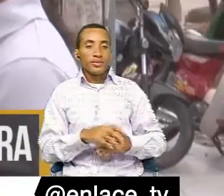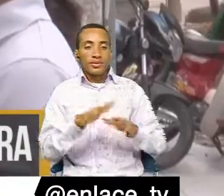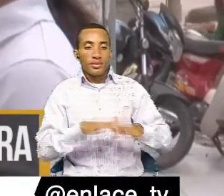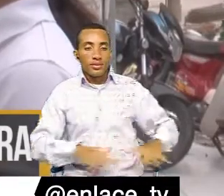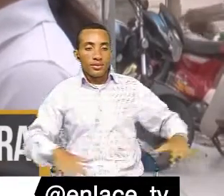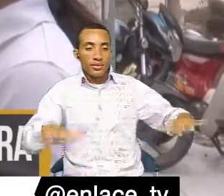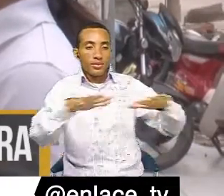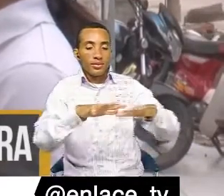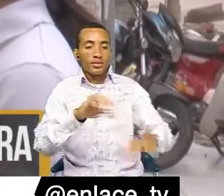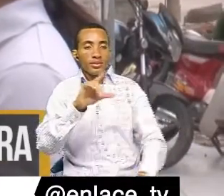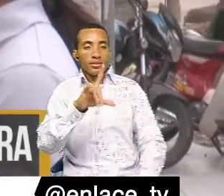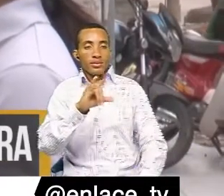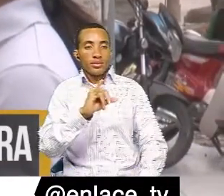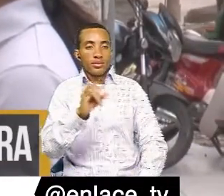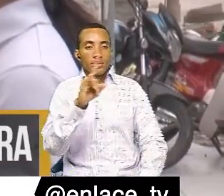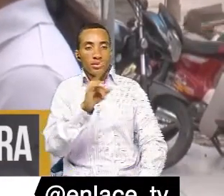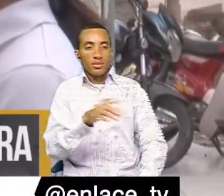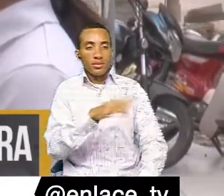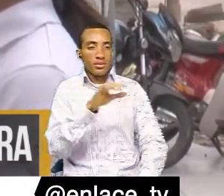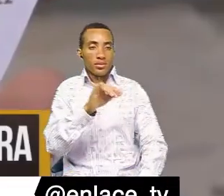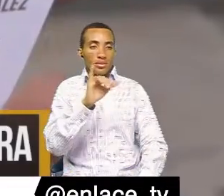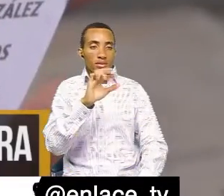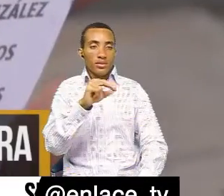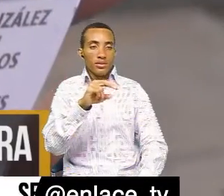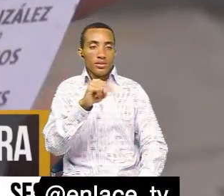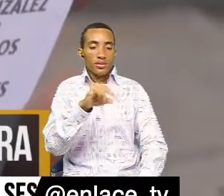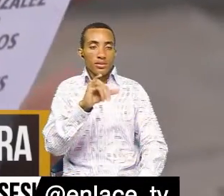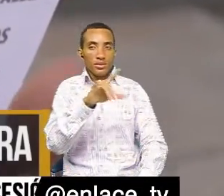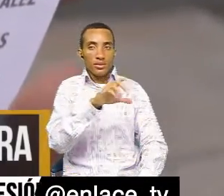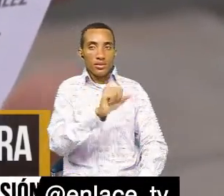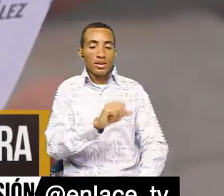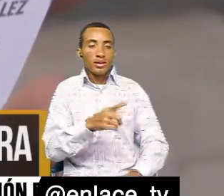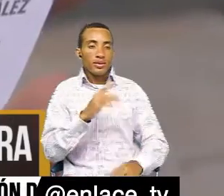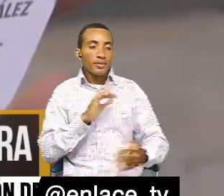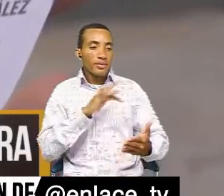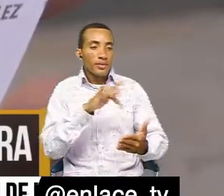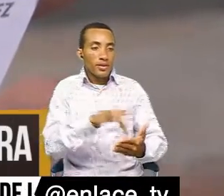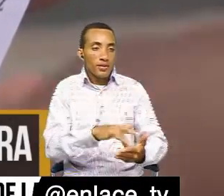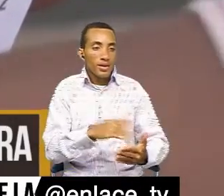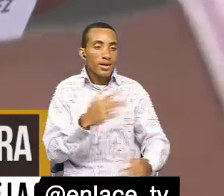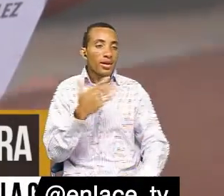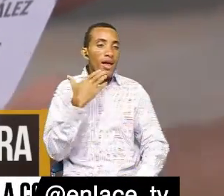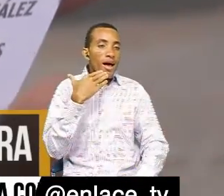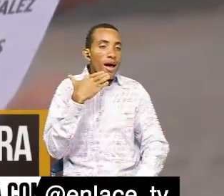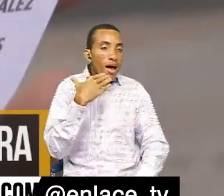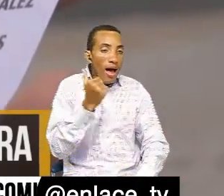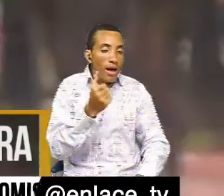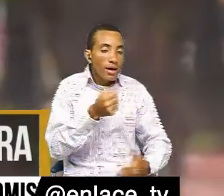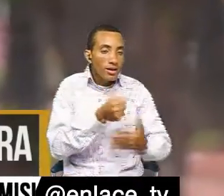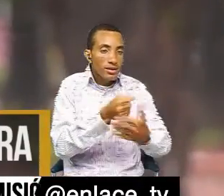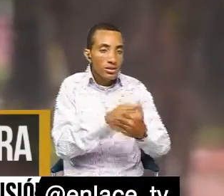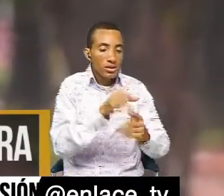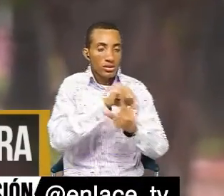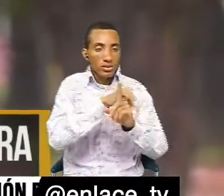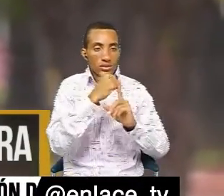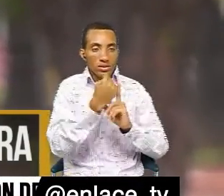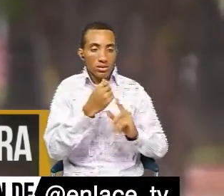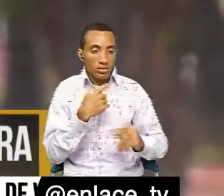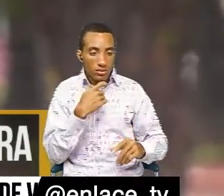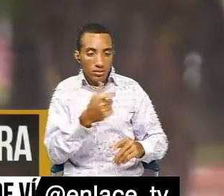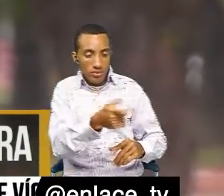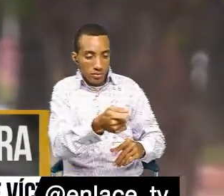Los interesados en asistir, lo único que deben hacer es dirigirse a la oficina de la gestora social o a la Secretaría de Educación y adquirir boleta de entrada, la cual